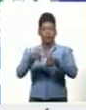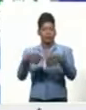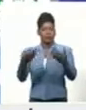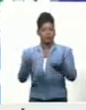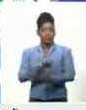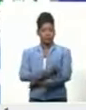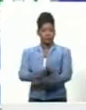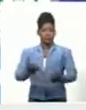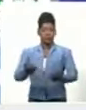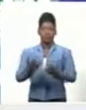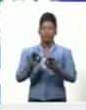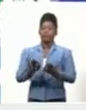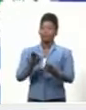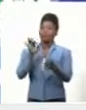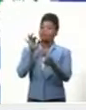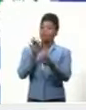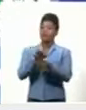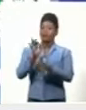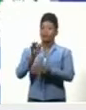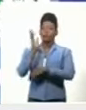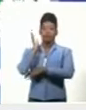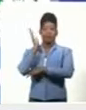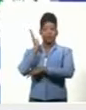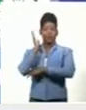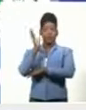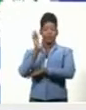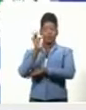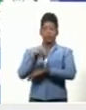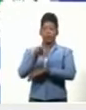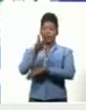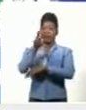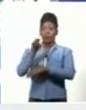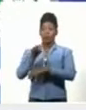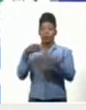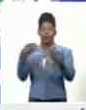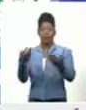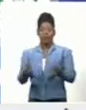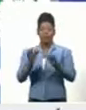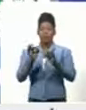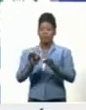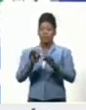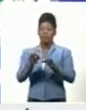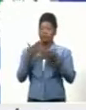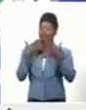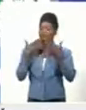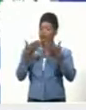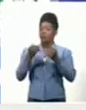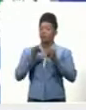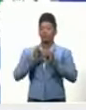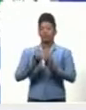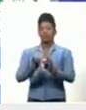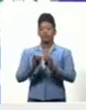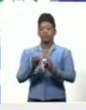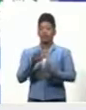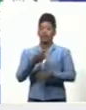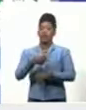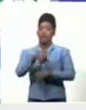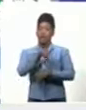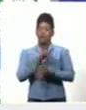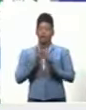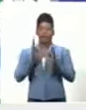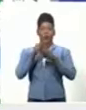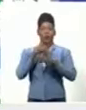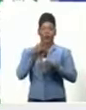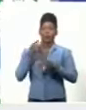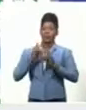comenzó esta conferencia de prensa con una buena noticia, el hecho de no tener en este día, en la jornada de ayer, fallecidos. Eso,